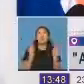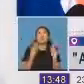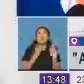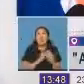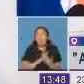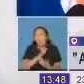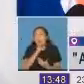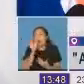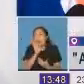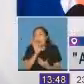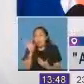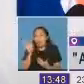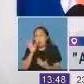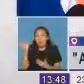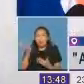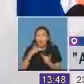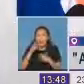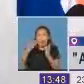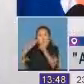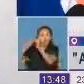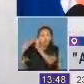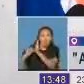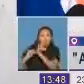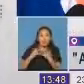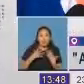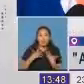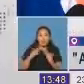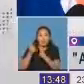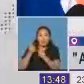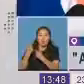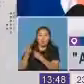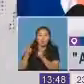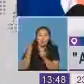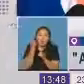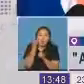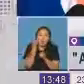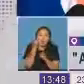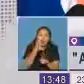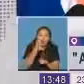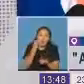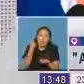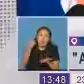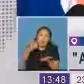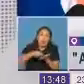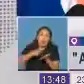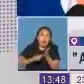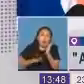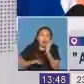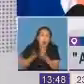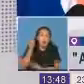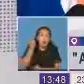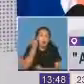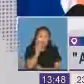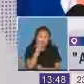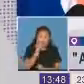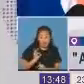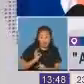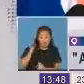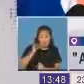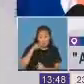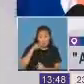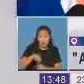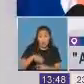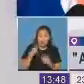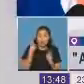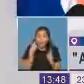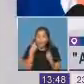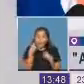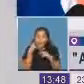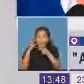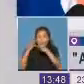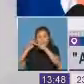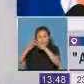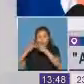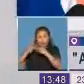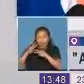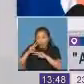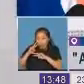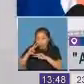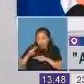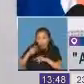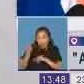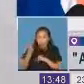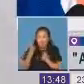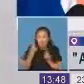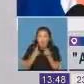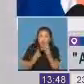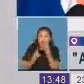comprar energía a otros países con altos costos. Bueno, durante estos dos años en el que se han hecho las revisiones tarifarias y que